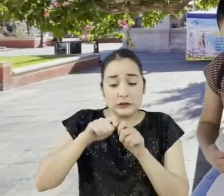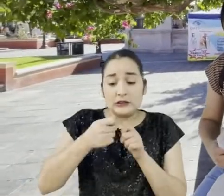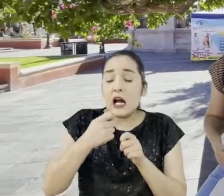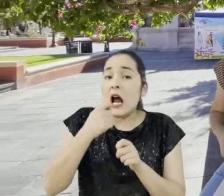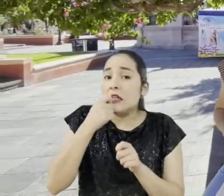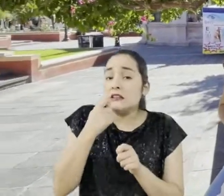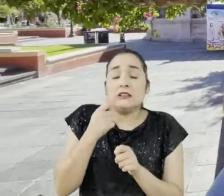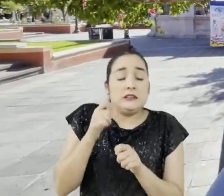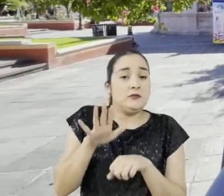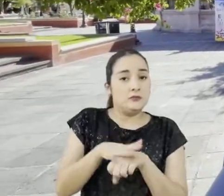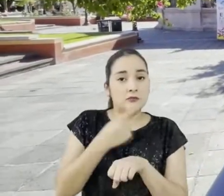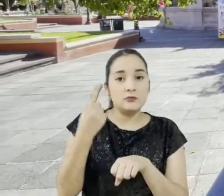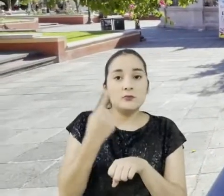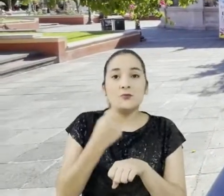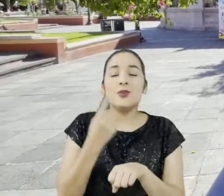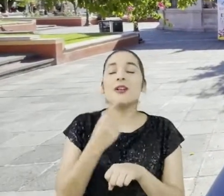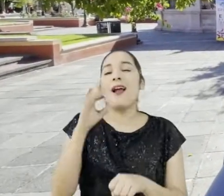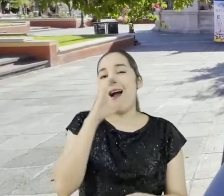más.